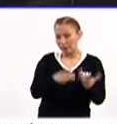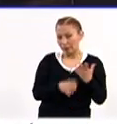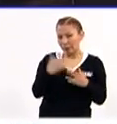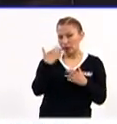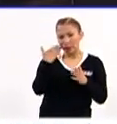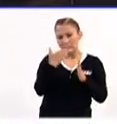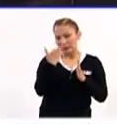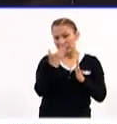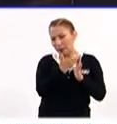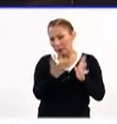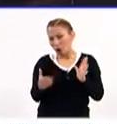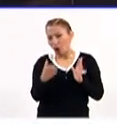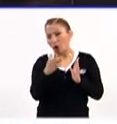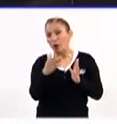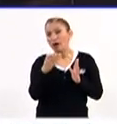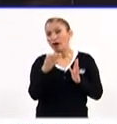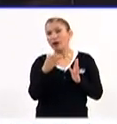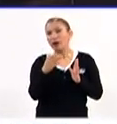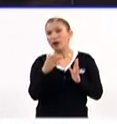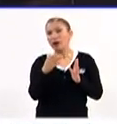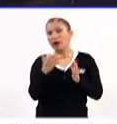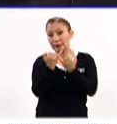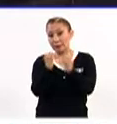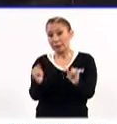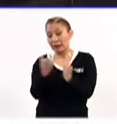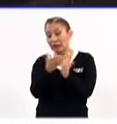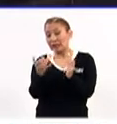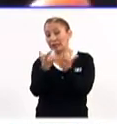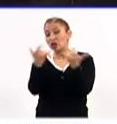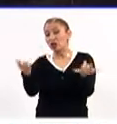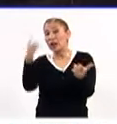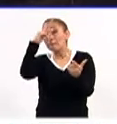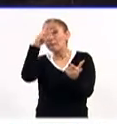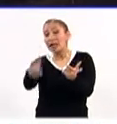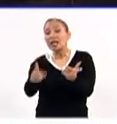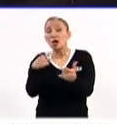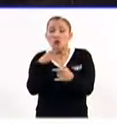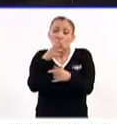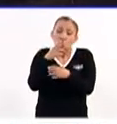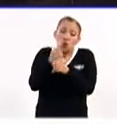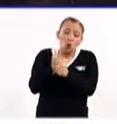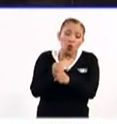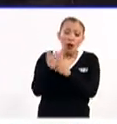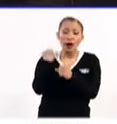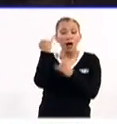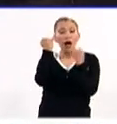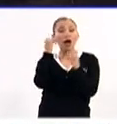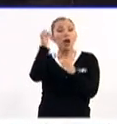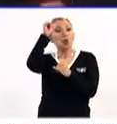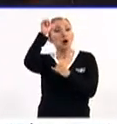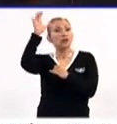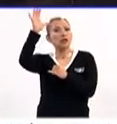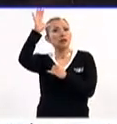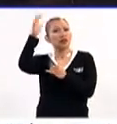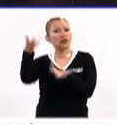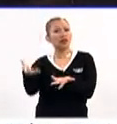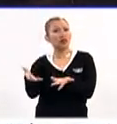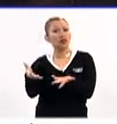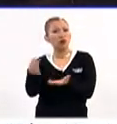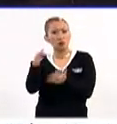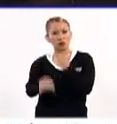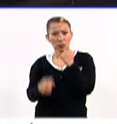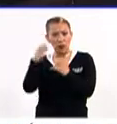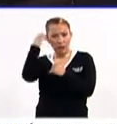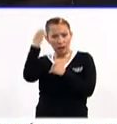el periodo colonial, el periodo independiente, perdón, esta historia nacionalista inventa el culto a Cuauhtémoc. Cuauhtémoc, el